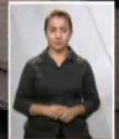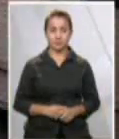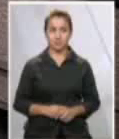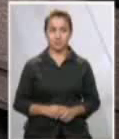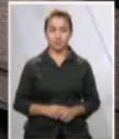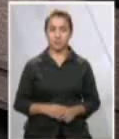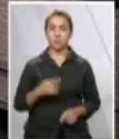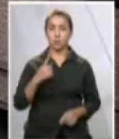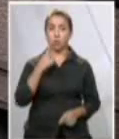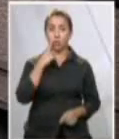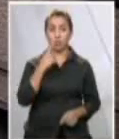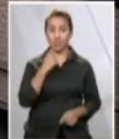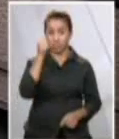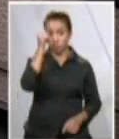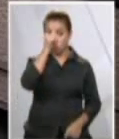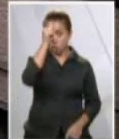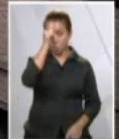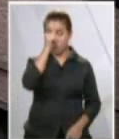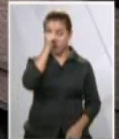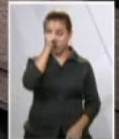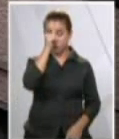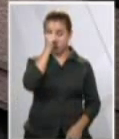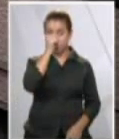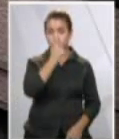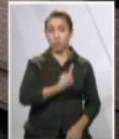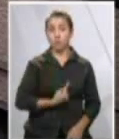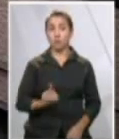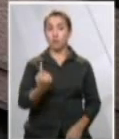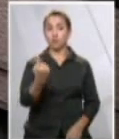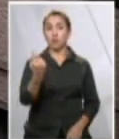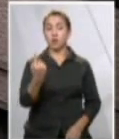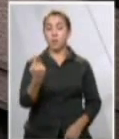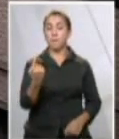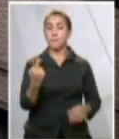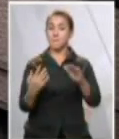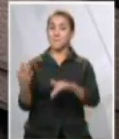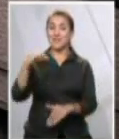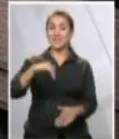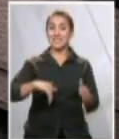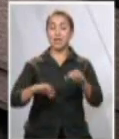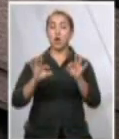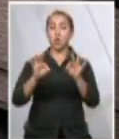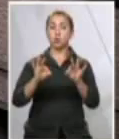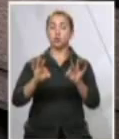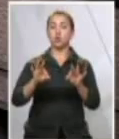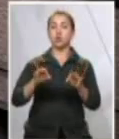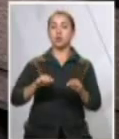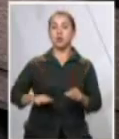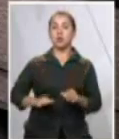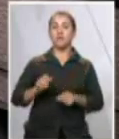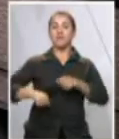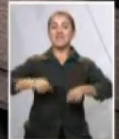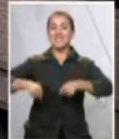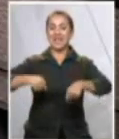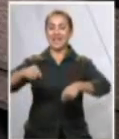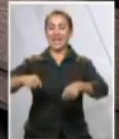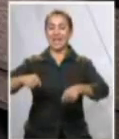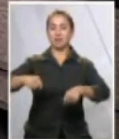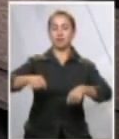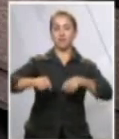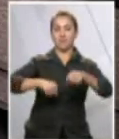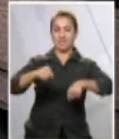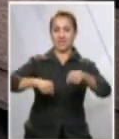Un día domingo fue a una piscina y en un lomo de toro iba en bicicleta